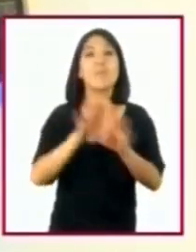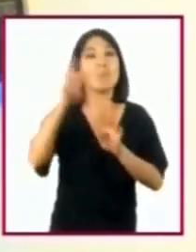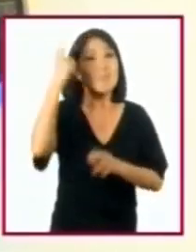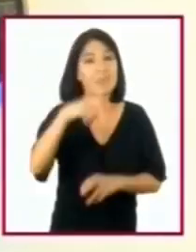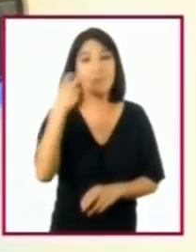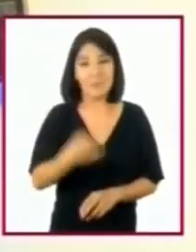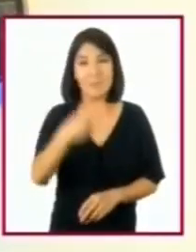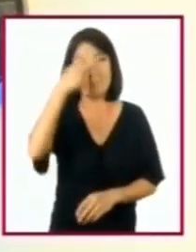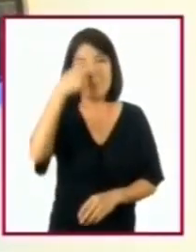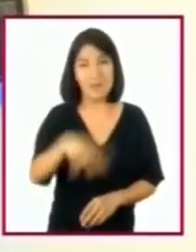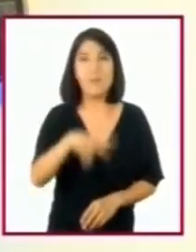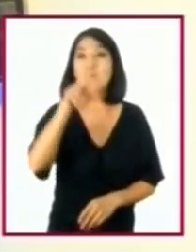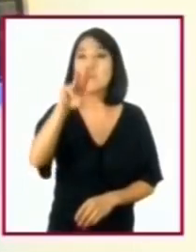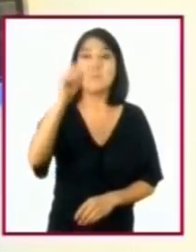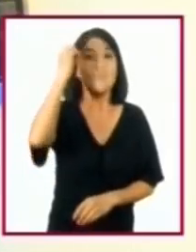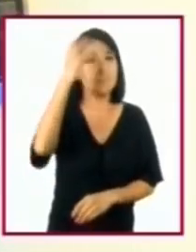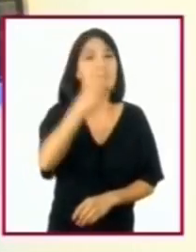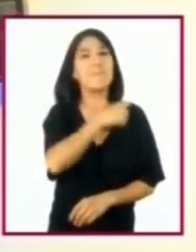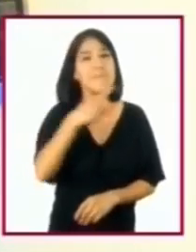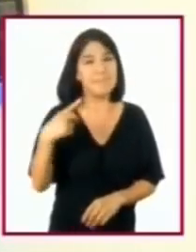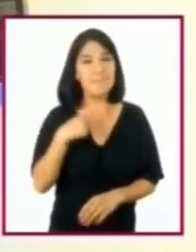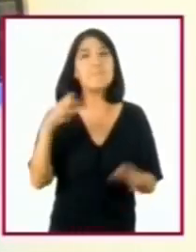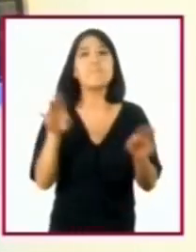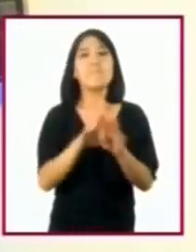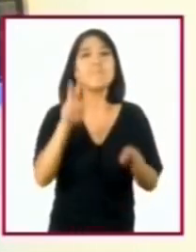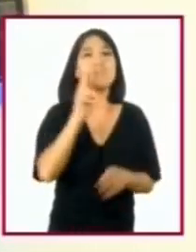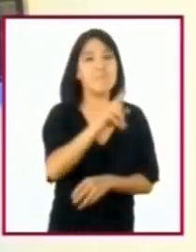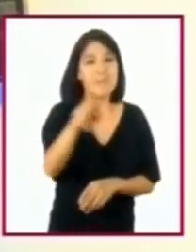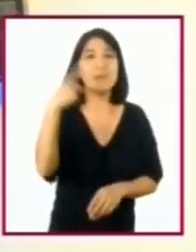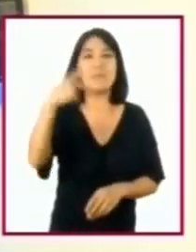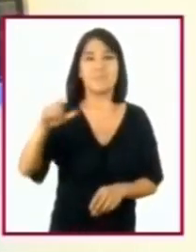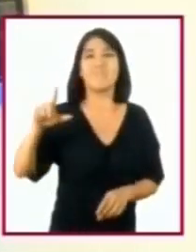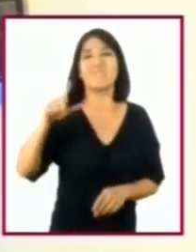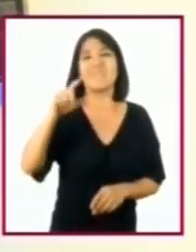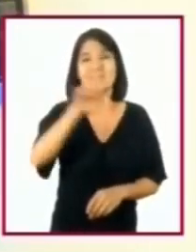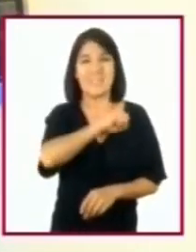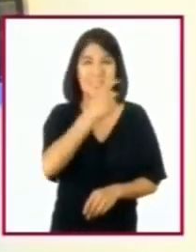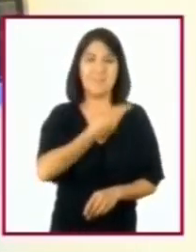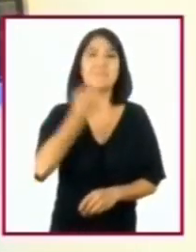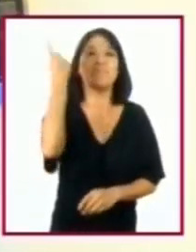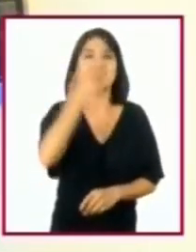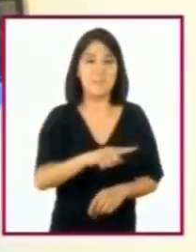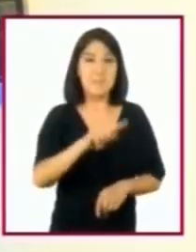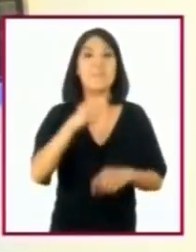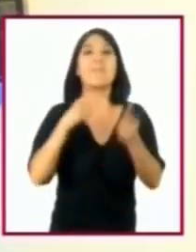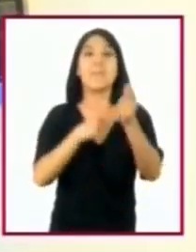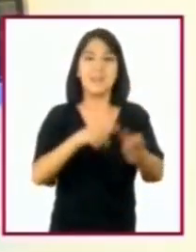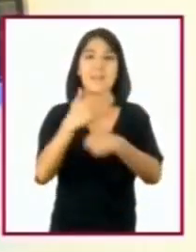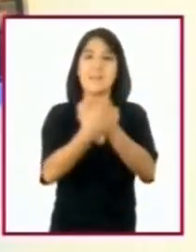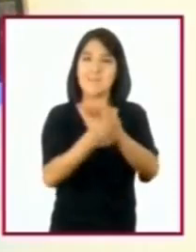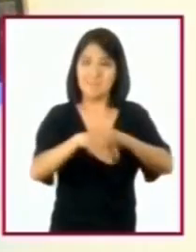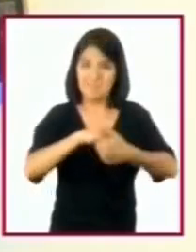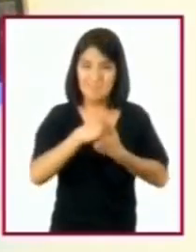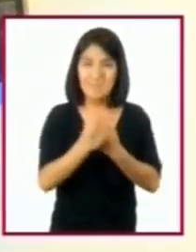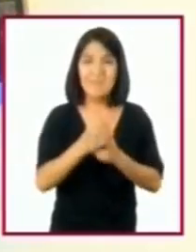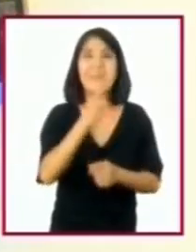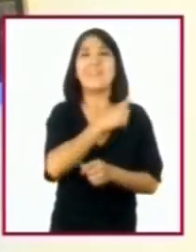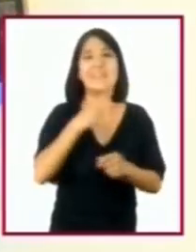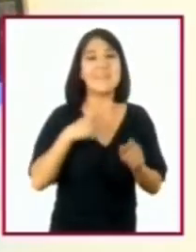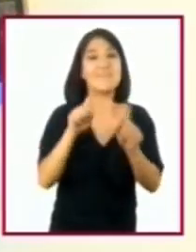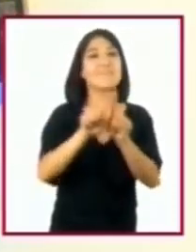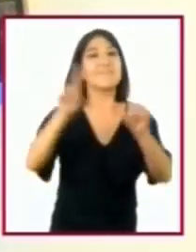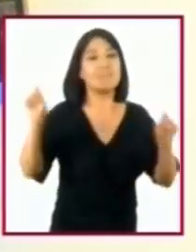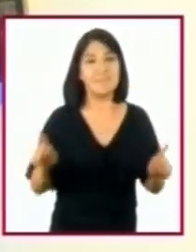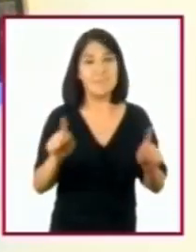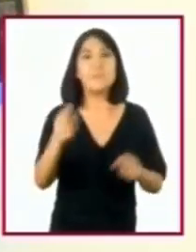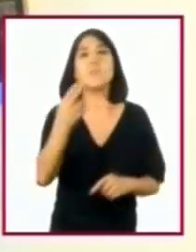no olvides que debemos seguir las recomendaciones que nos hacen las autoridades de salud: lavado de manos, mantener la sana distancia